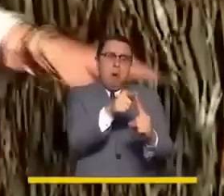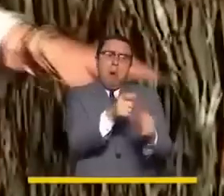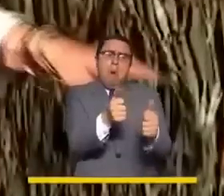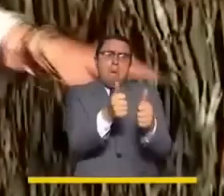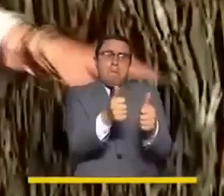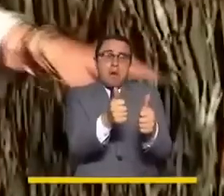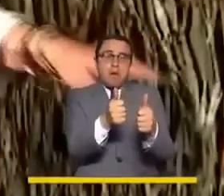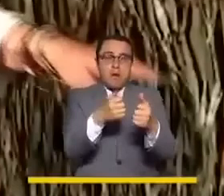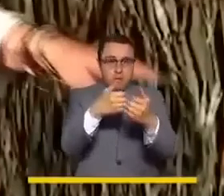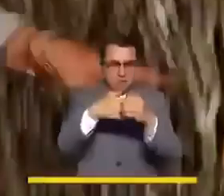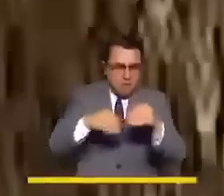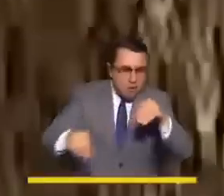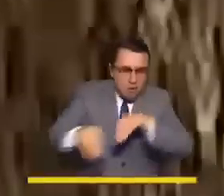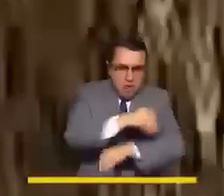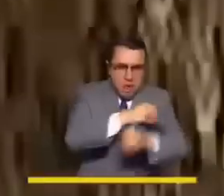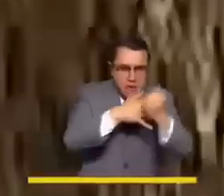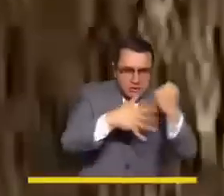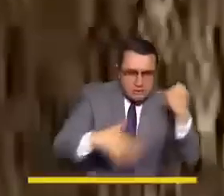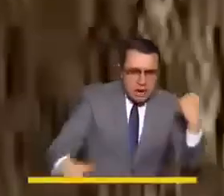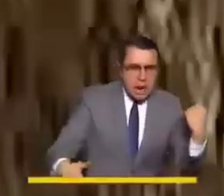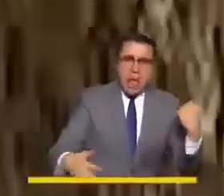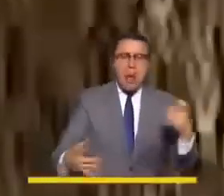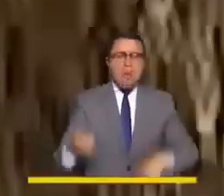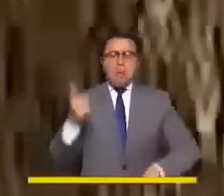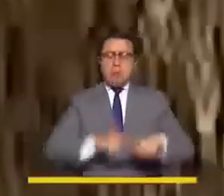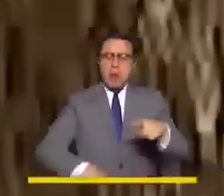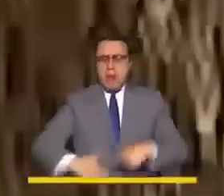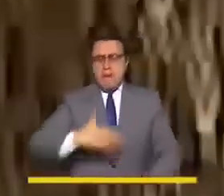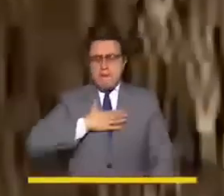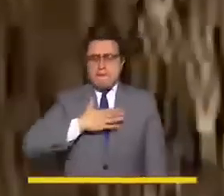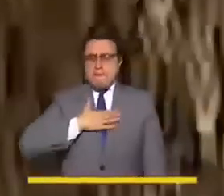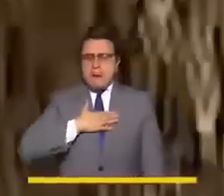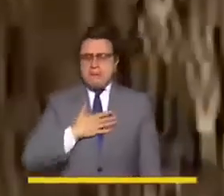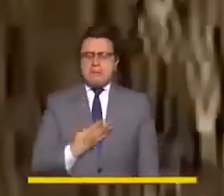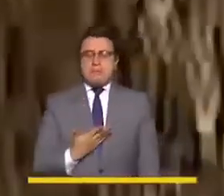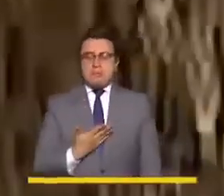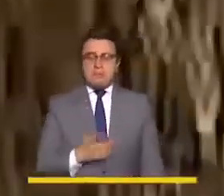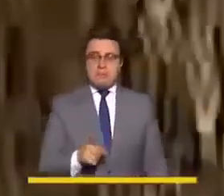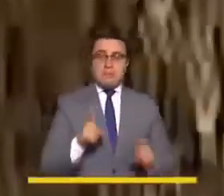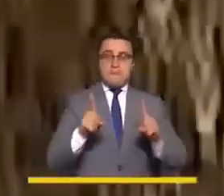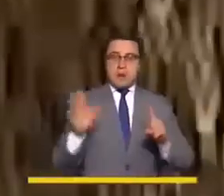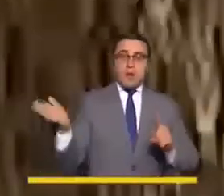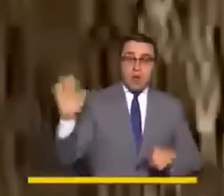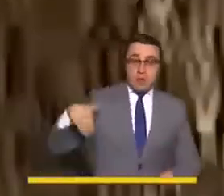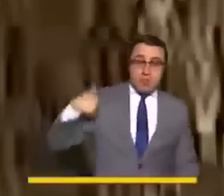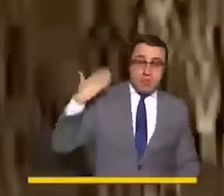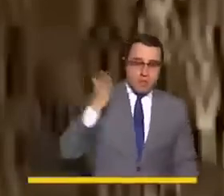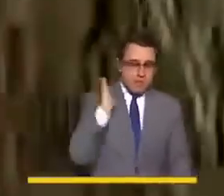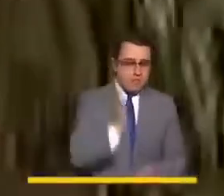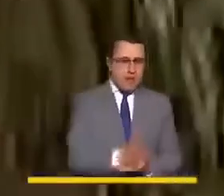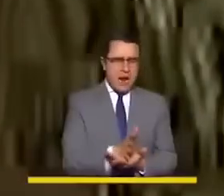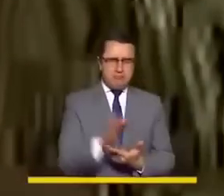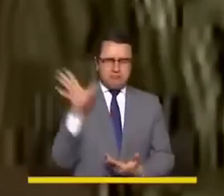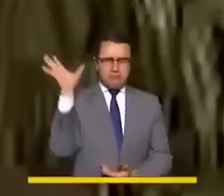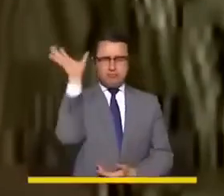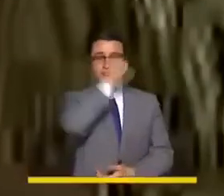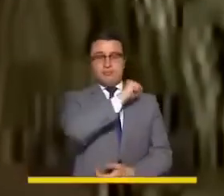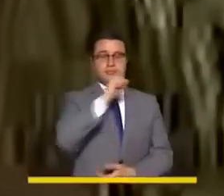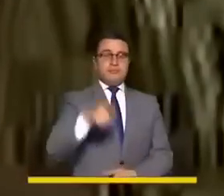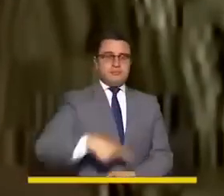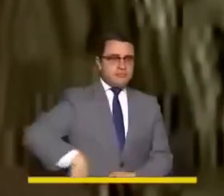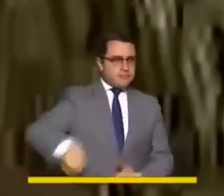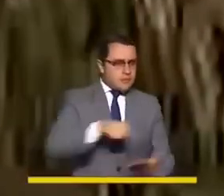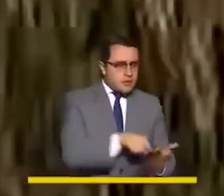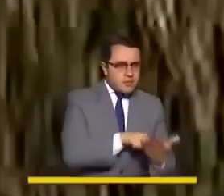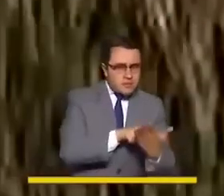tenía sangre regada y que podía obtenerla. Pero apenas se dio cuenta, apenas los